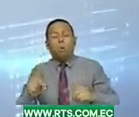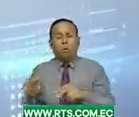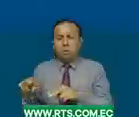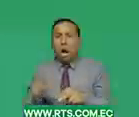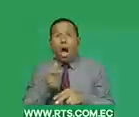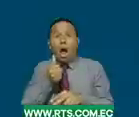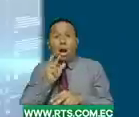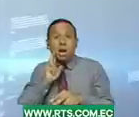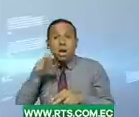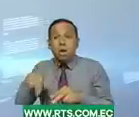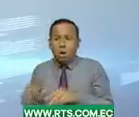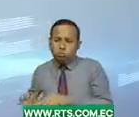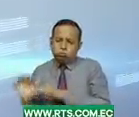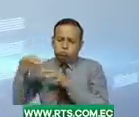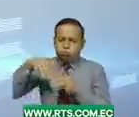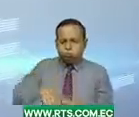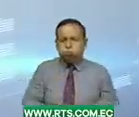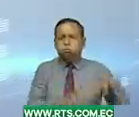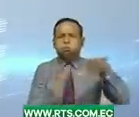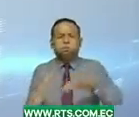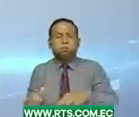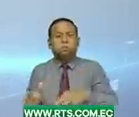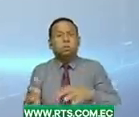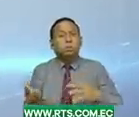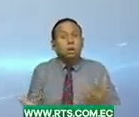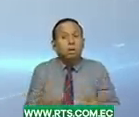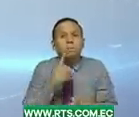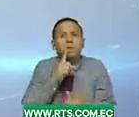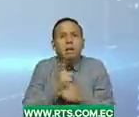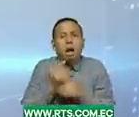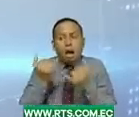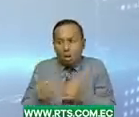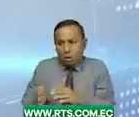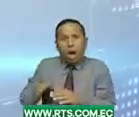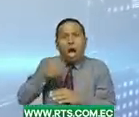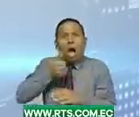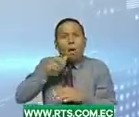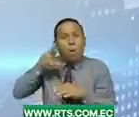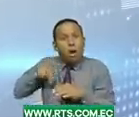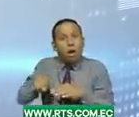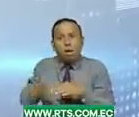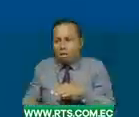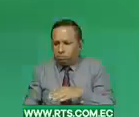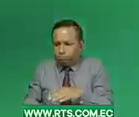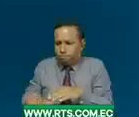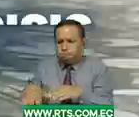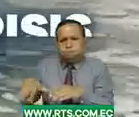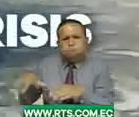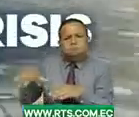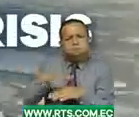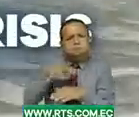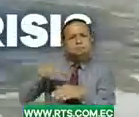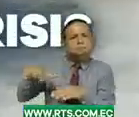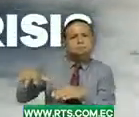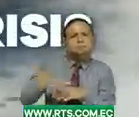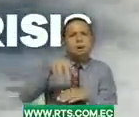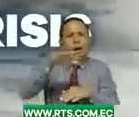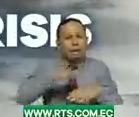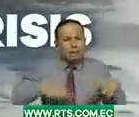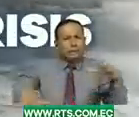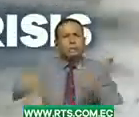el aguaje. Precisamente por el nivel del caudal, que está muy alto. La ciudad en crisis.